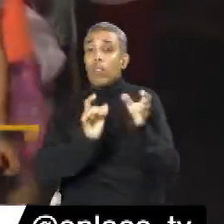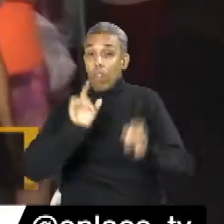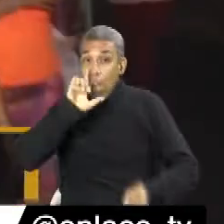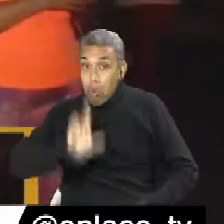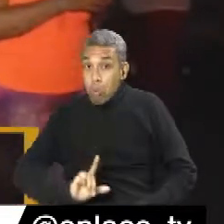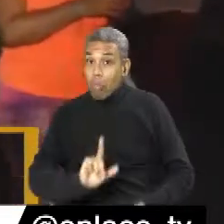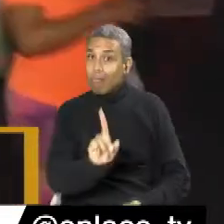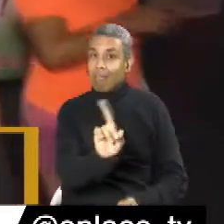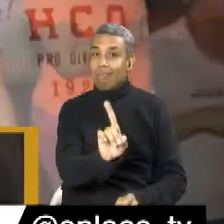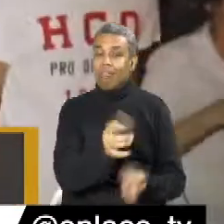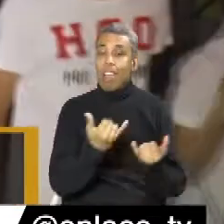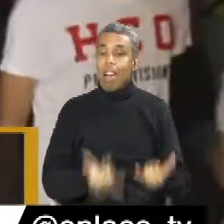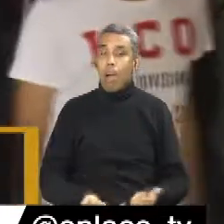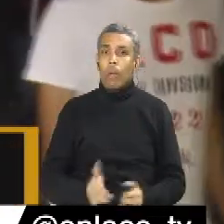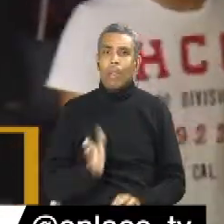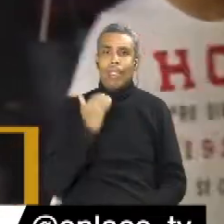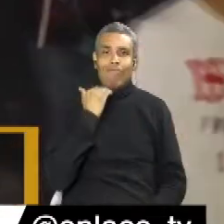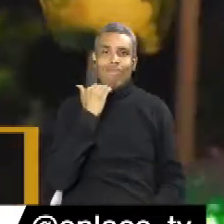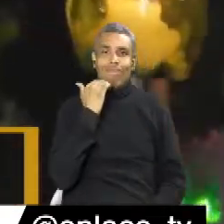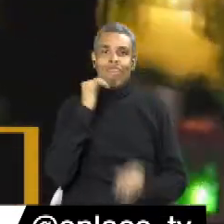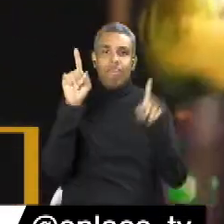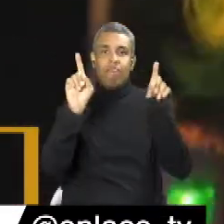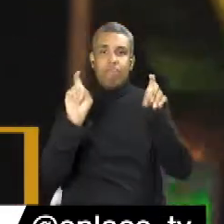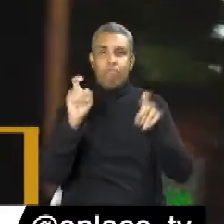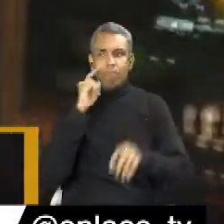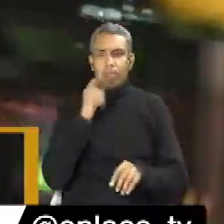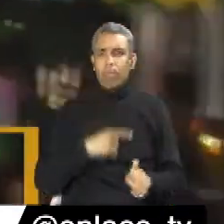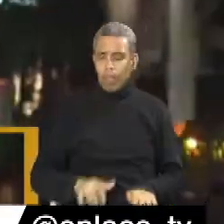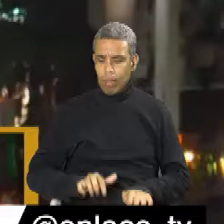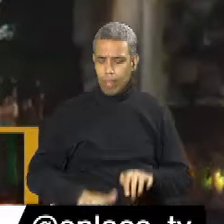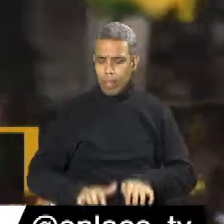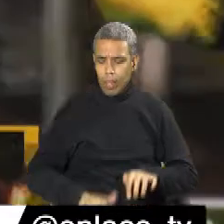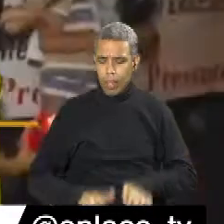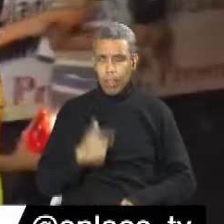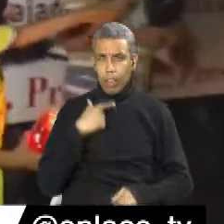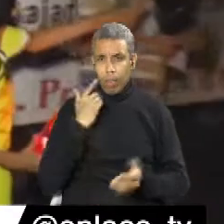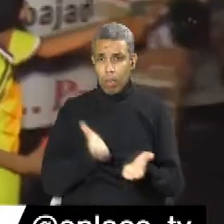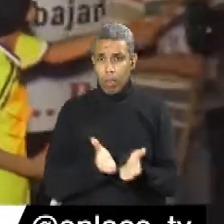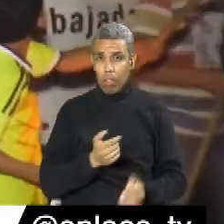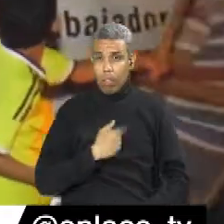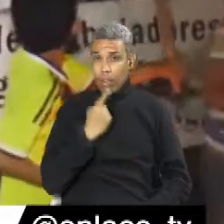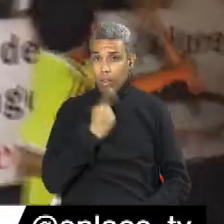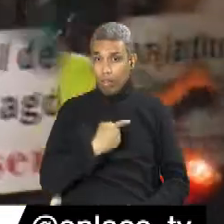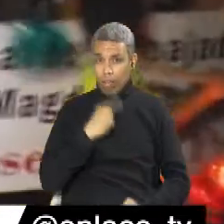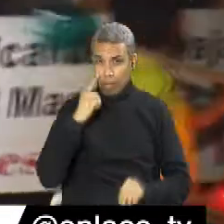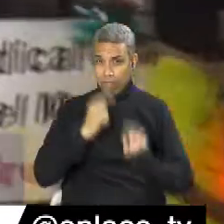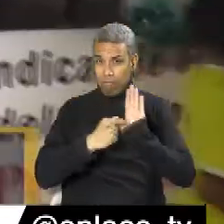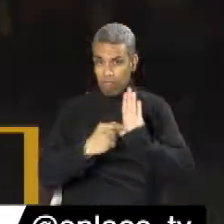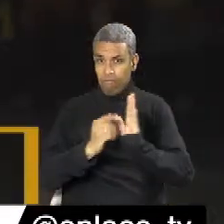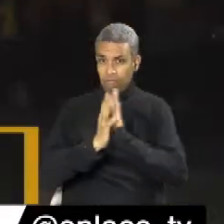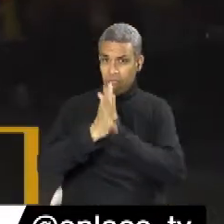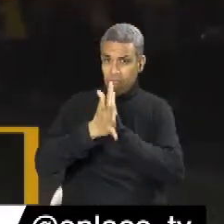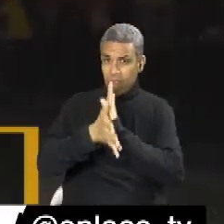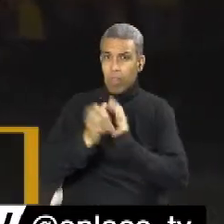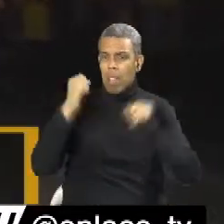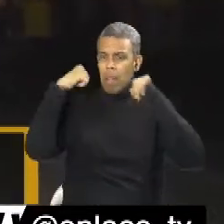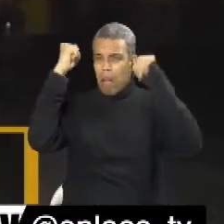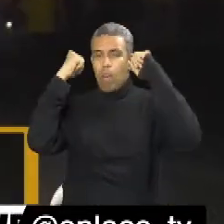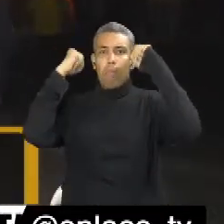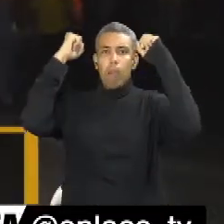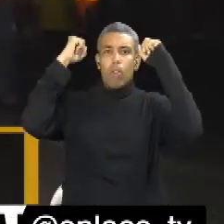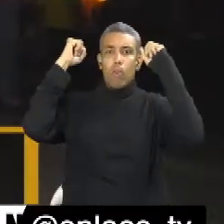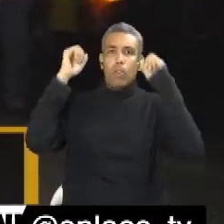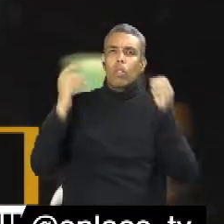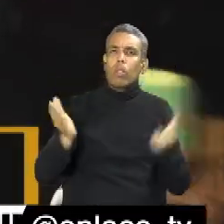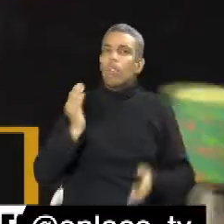secretario de Educación Municipal, Óscar Jaramillo, en entrevista concedida al programa de opinión Primer Plano de Enlace Televisión, se refirió, una vez terminado el paro de los docentes,